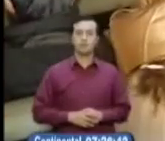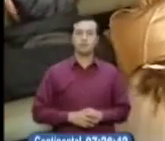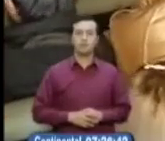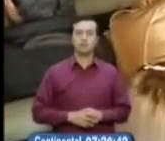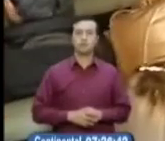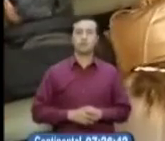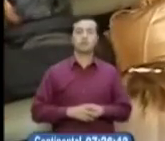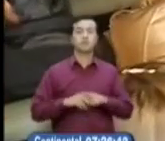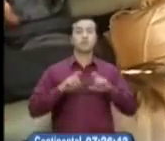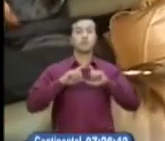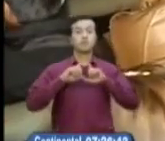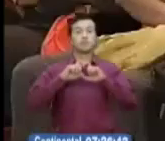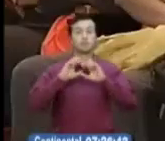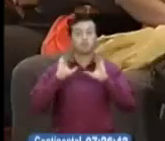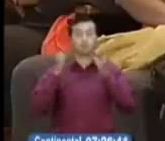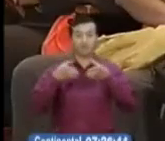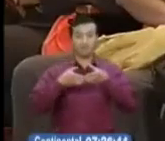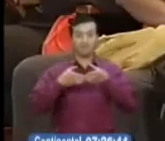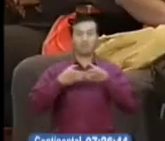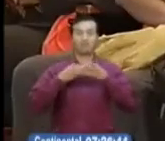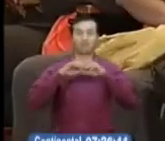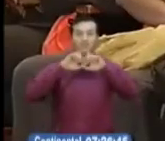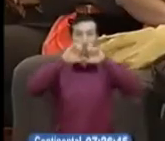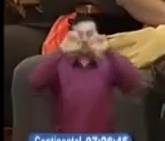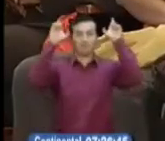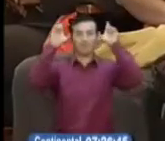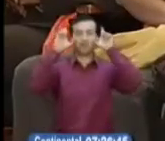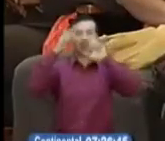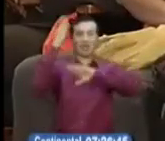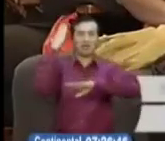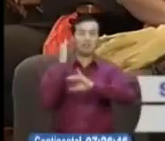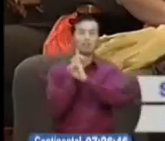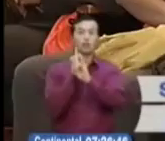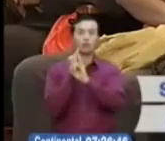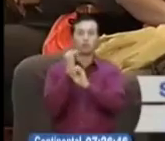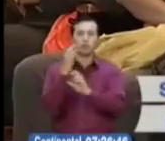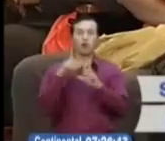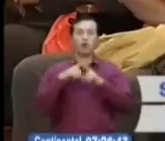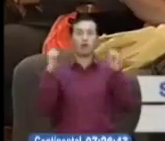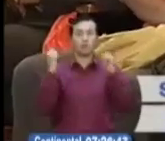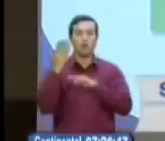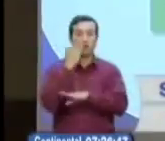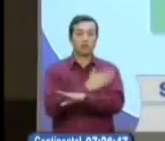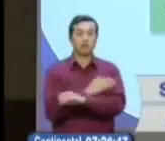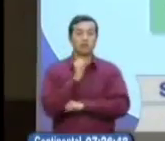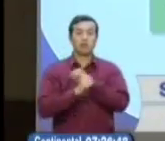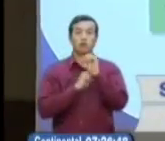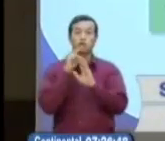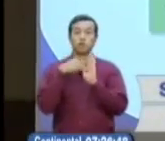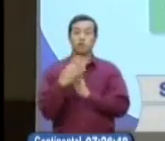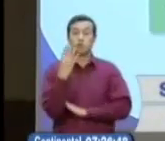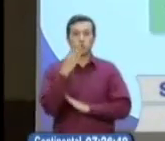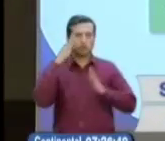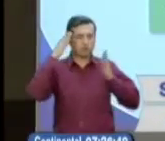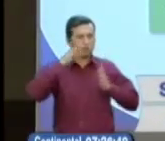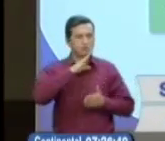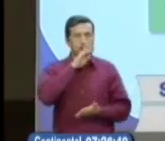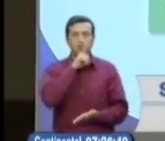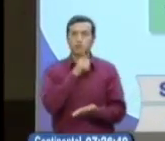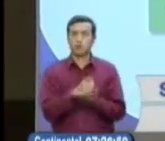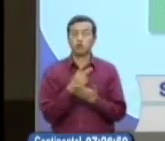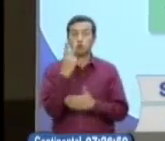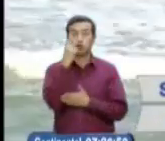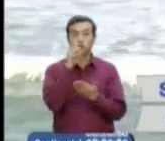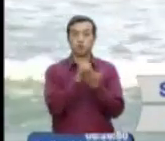La Agencia Internacional de Cooperación del Japón se encuentra en el país desde hace 25 años. Desde el 2004, los esfuerzos se han encaminado fundamentalmente